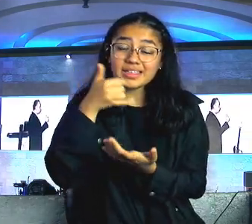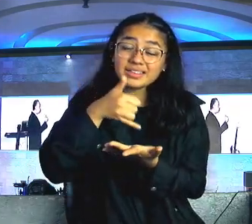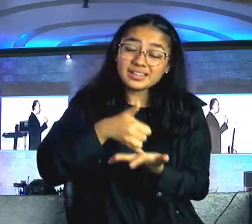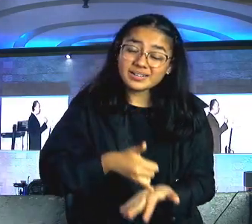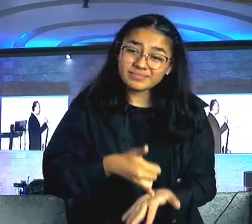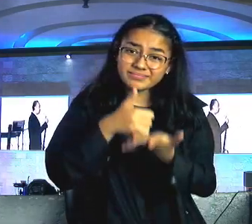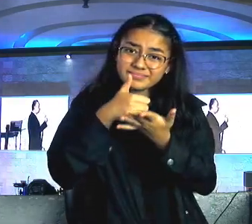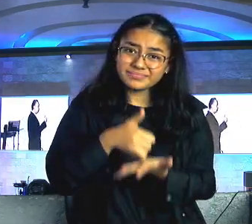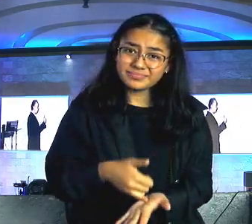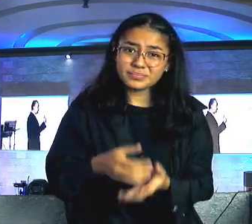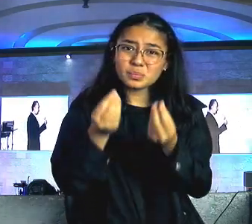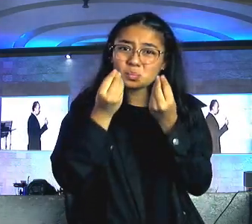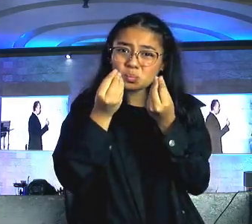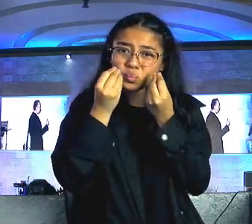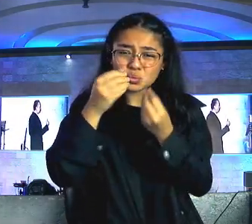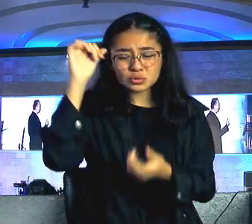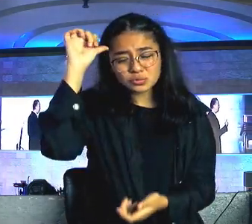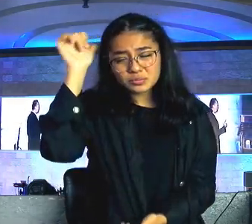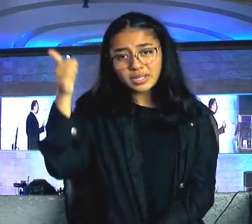mucho peso de pecado.